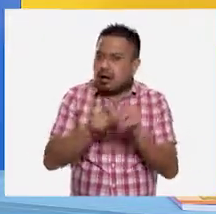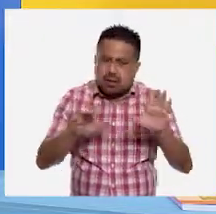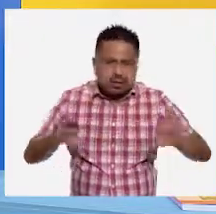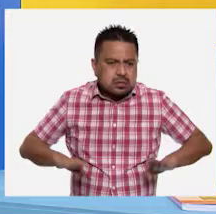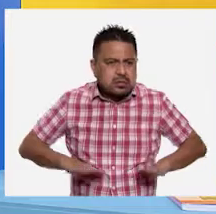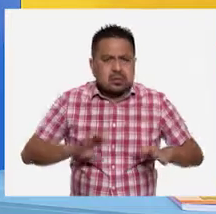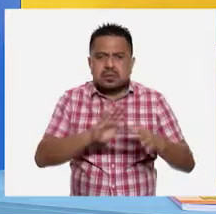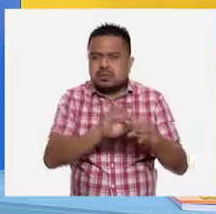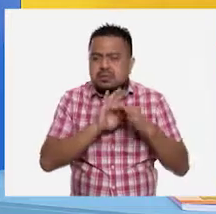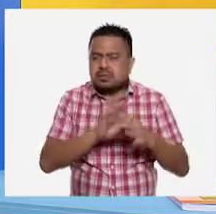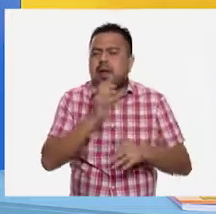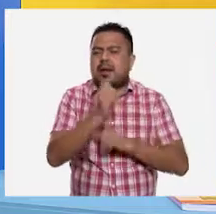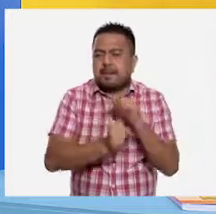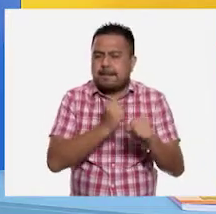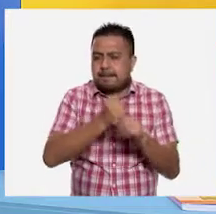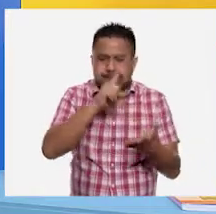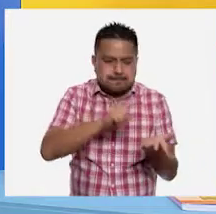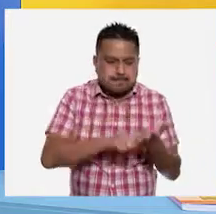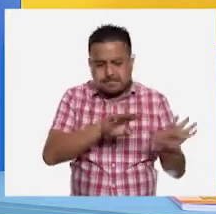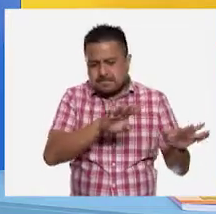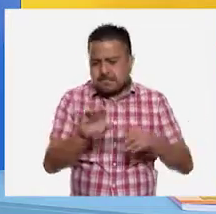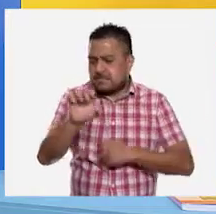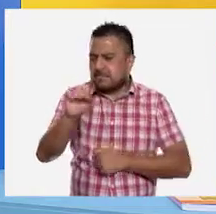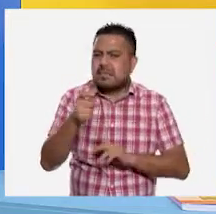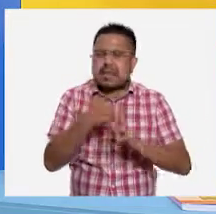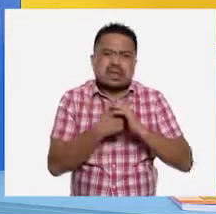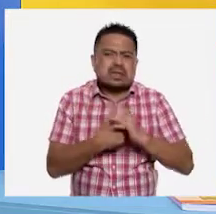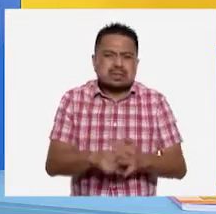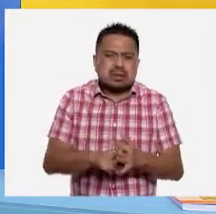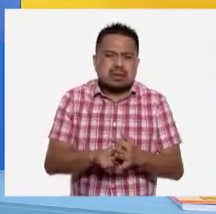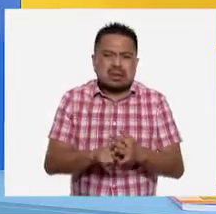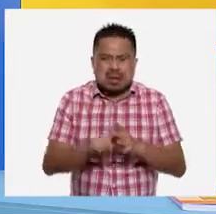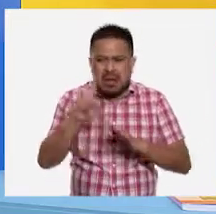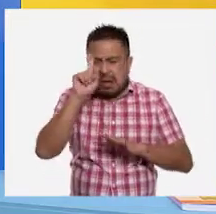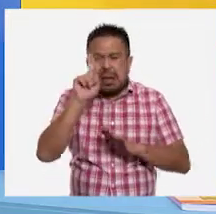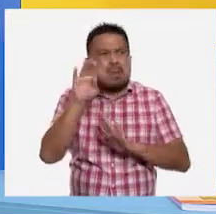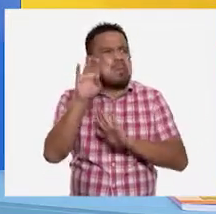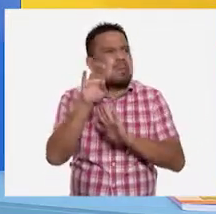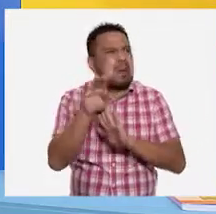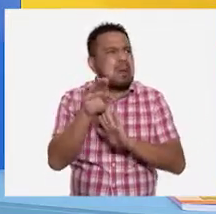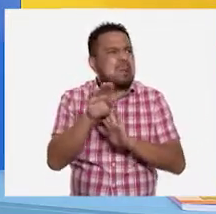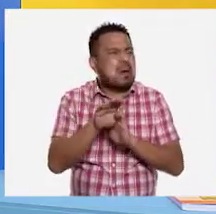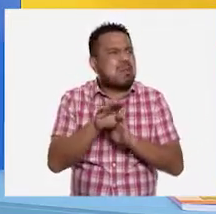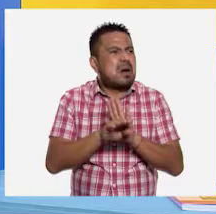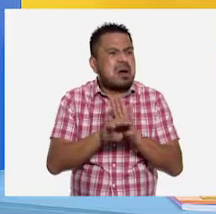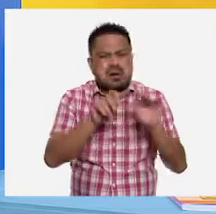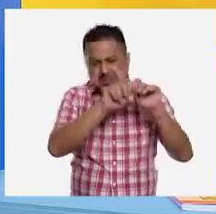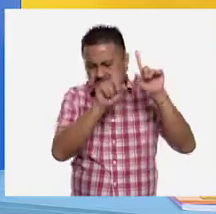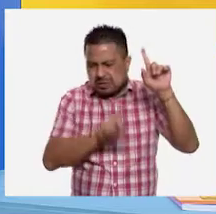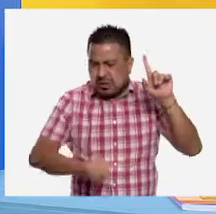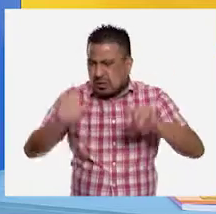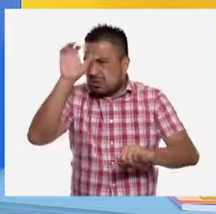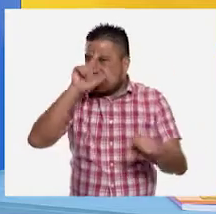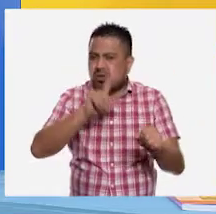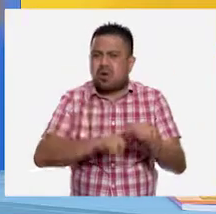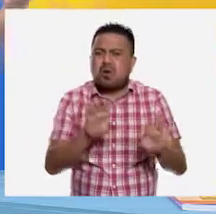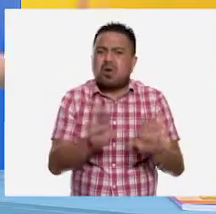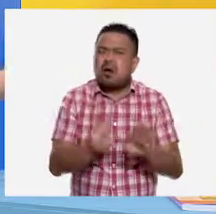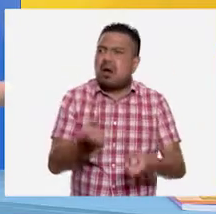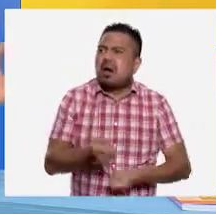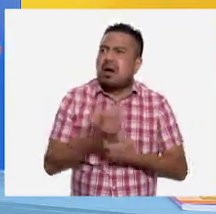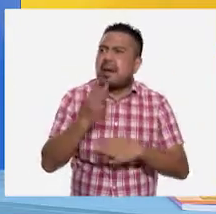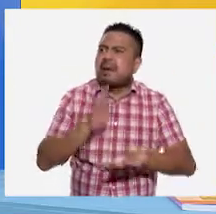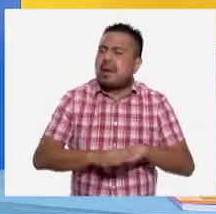Para empezar, en los años 60 empezó a perder vigencia y credibilidad ese nacionalismo cultural que se expresó con